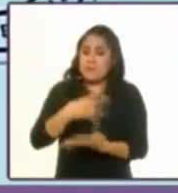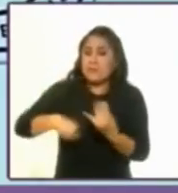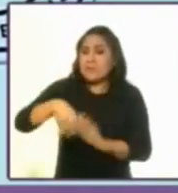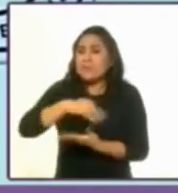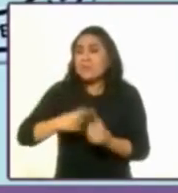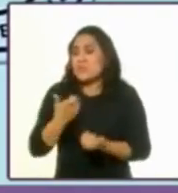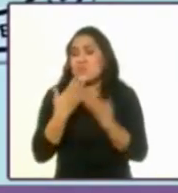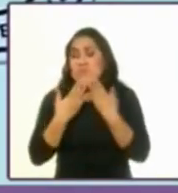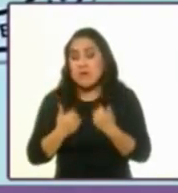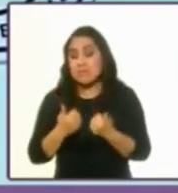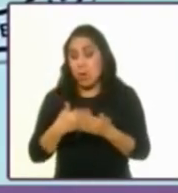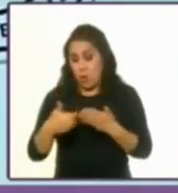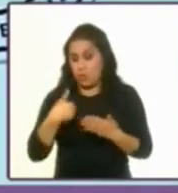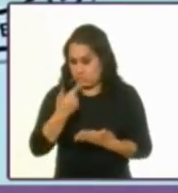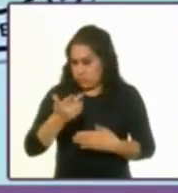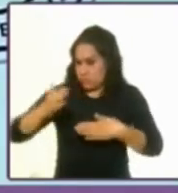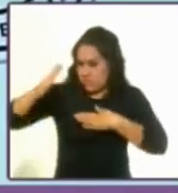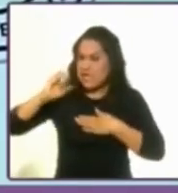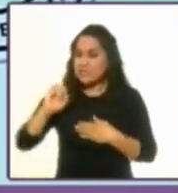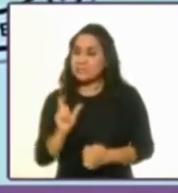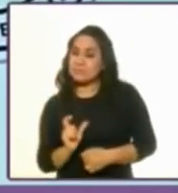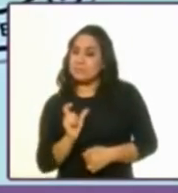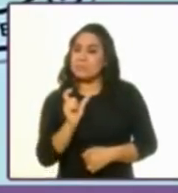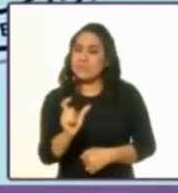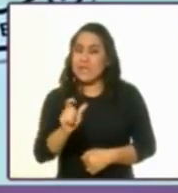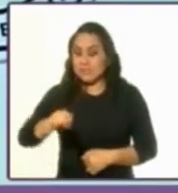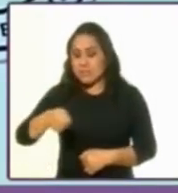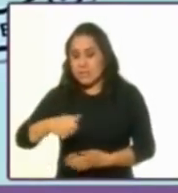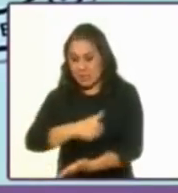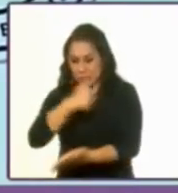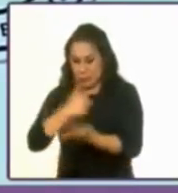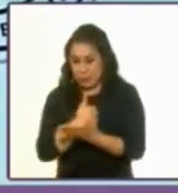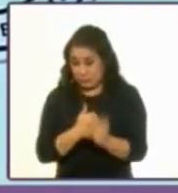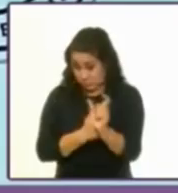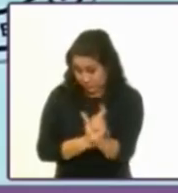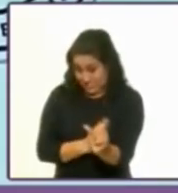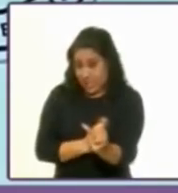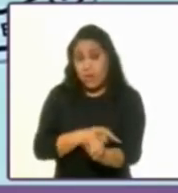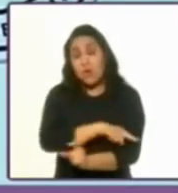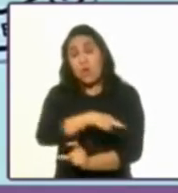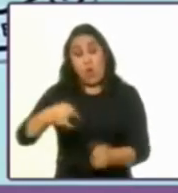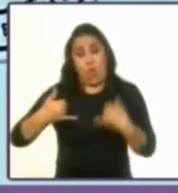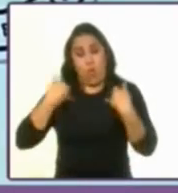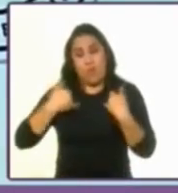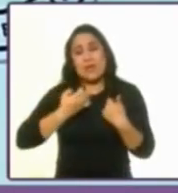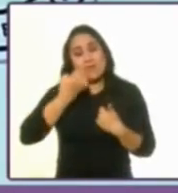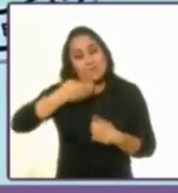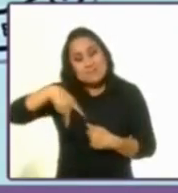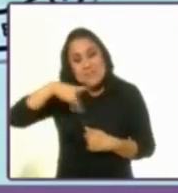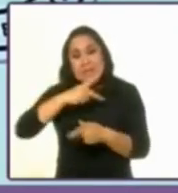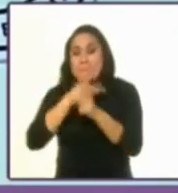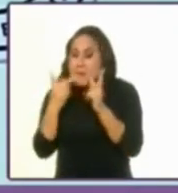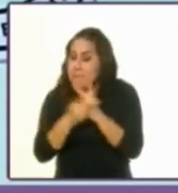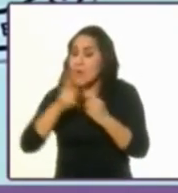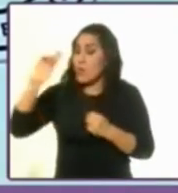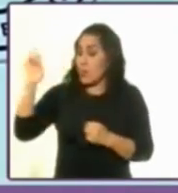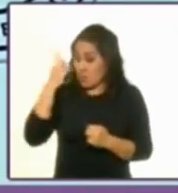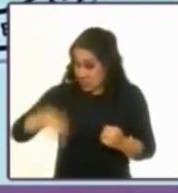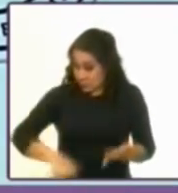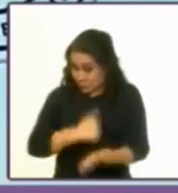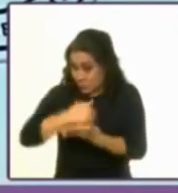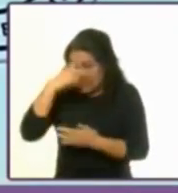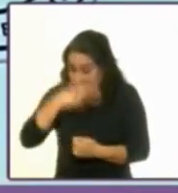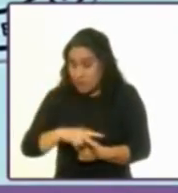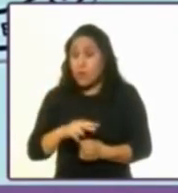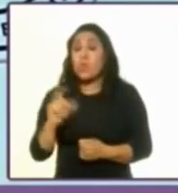comprometido a entregar esta tarjeta a la tarjeta llave de la ciudad todos los jóvenes que van a la preparatoria de la iii a la universidad en esta ciudad